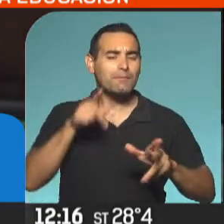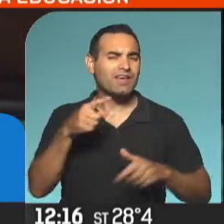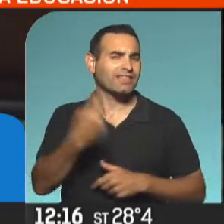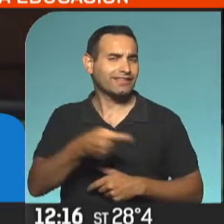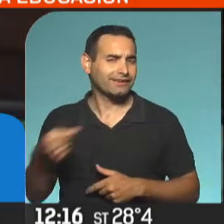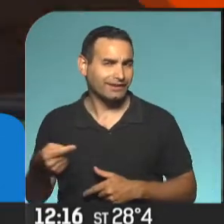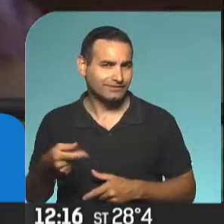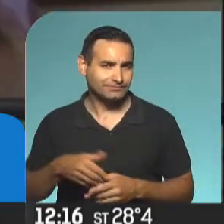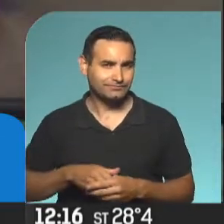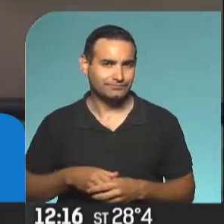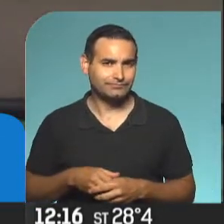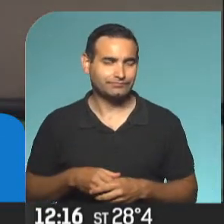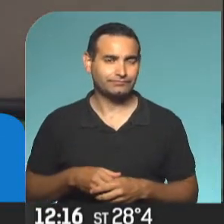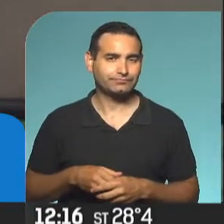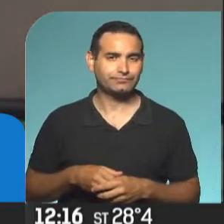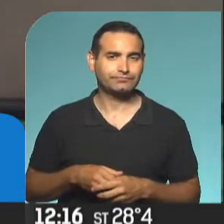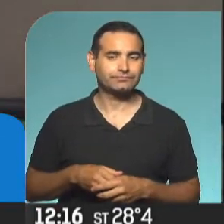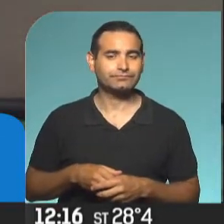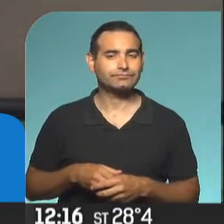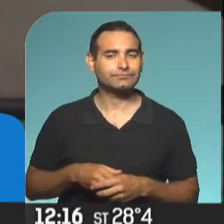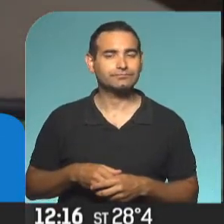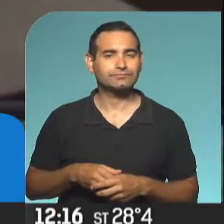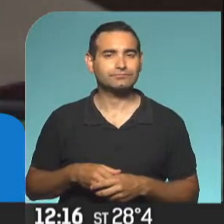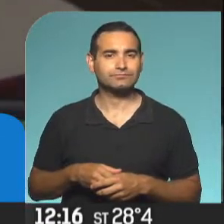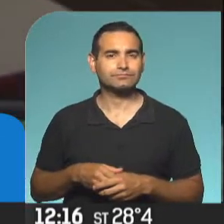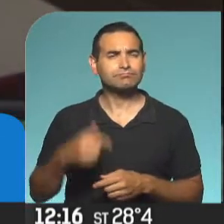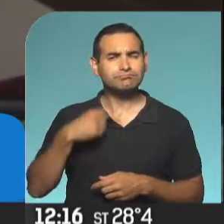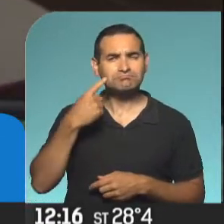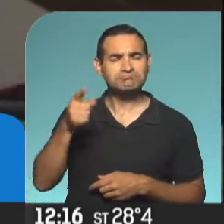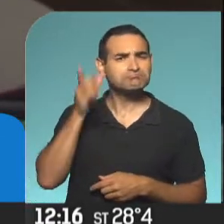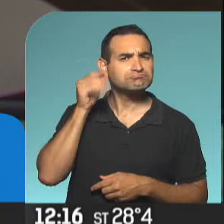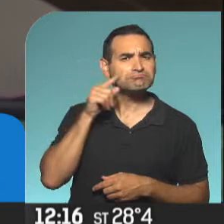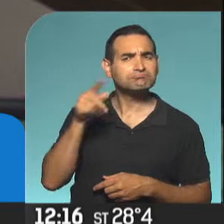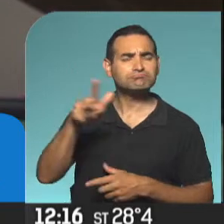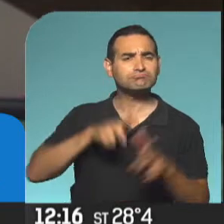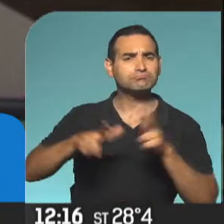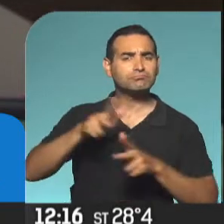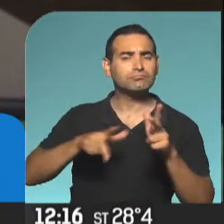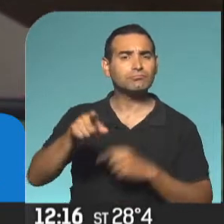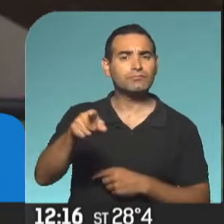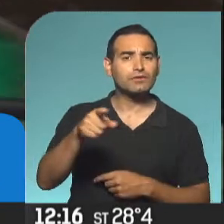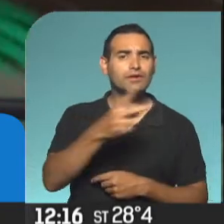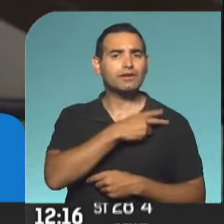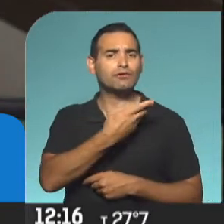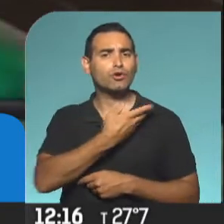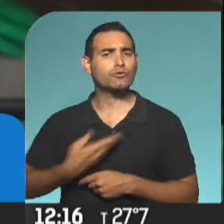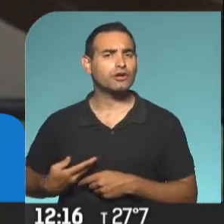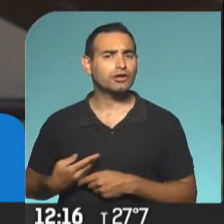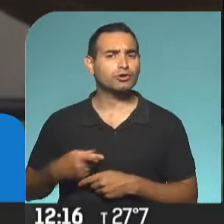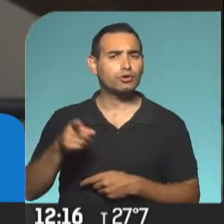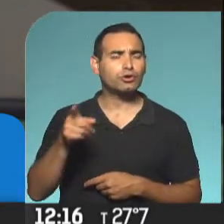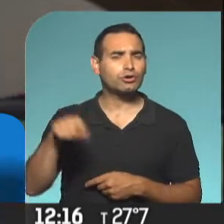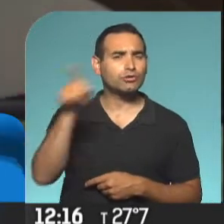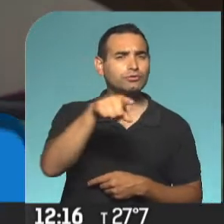eso sea posible, ¿sí? Yo escuchaba al jefe de gobierno,